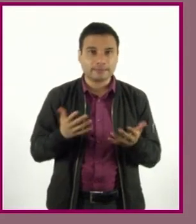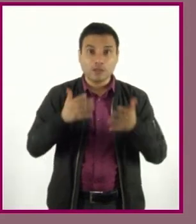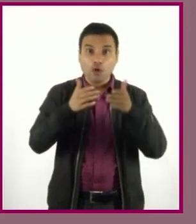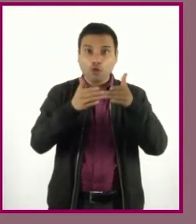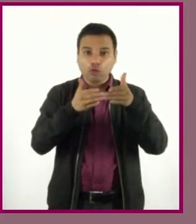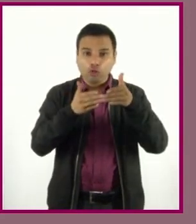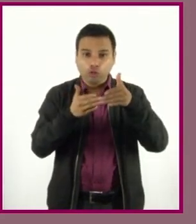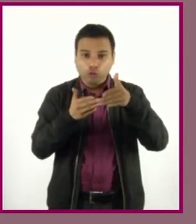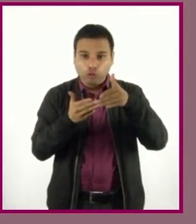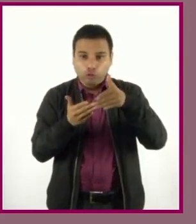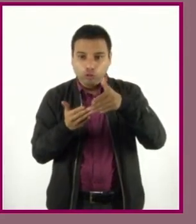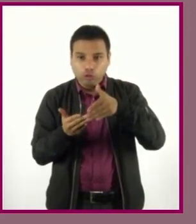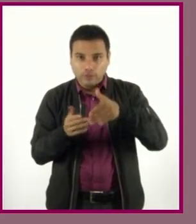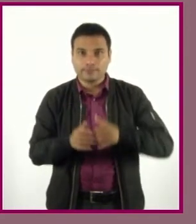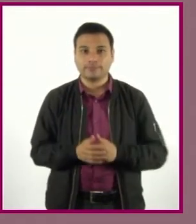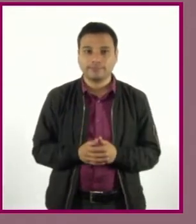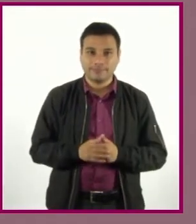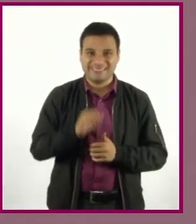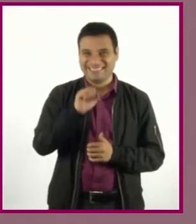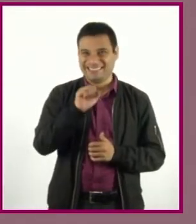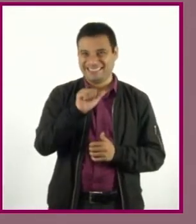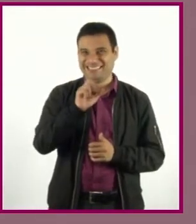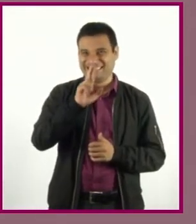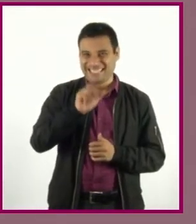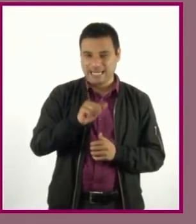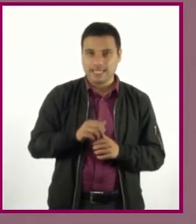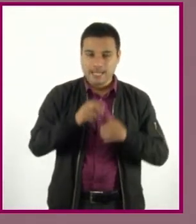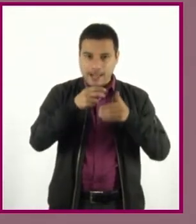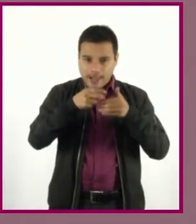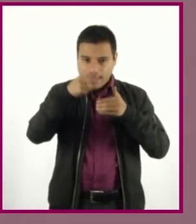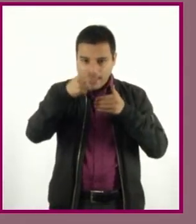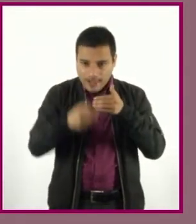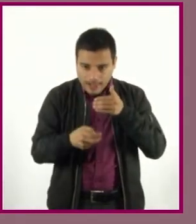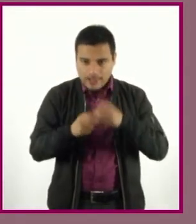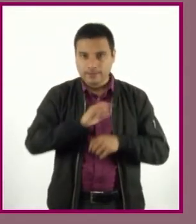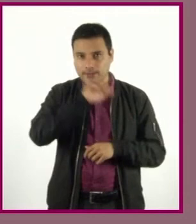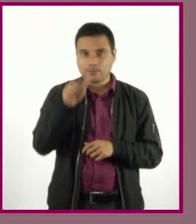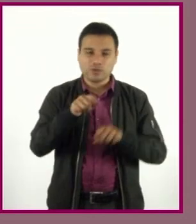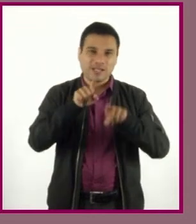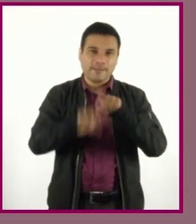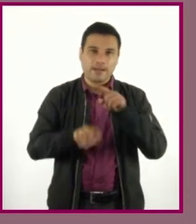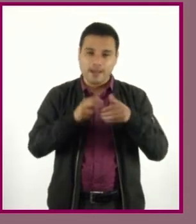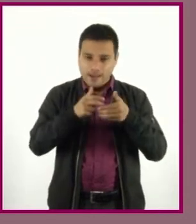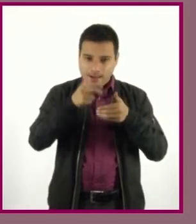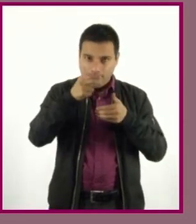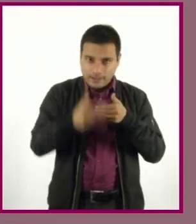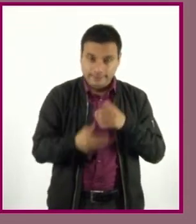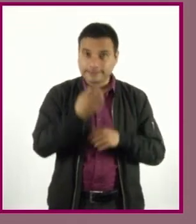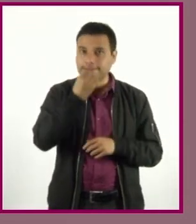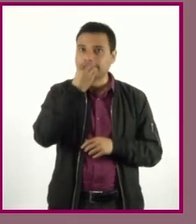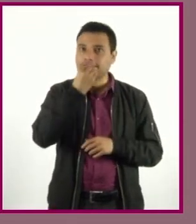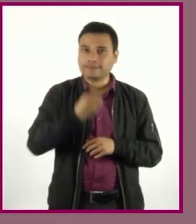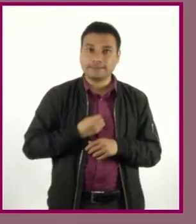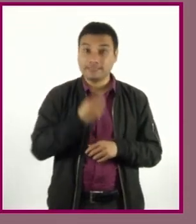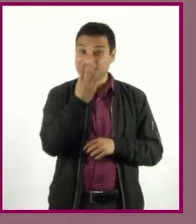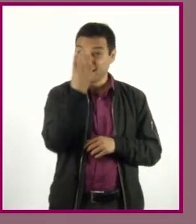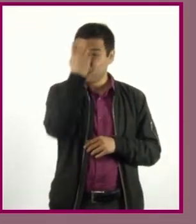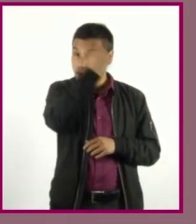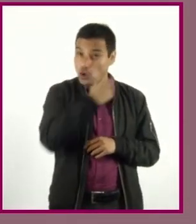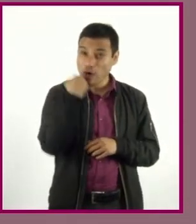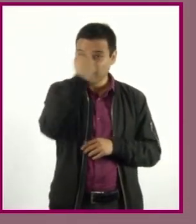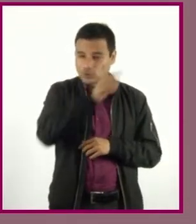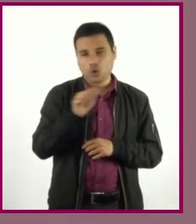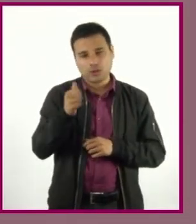a hundirse. Así que Sara saltó primero y Yusra la siguió. Durante 3 horas, ellas y